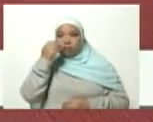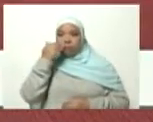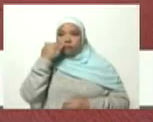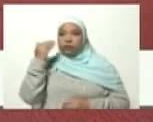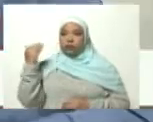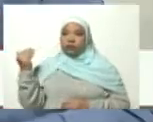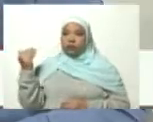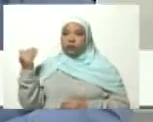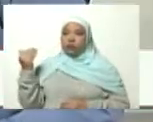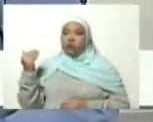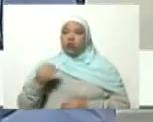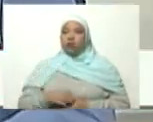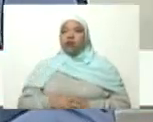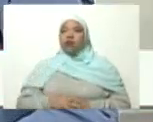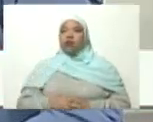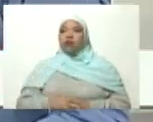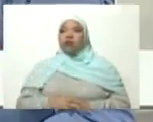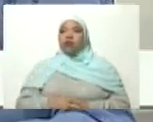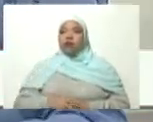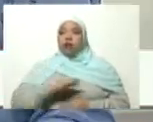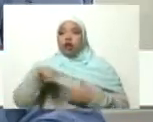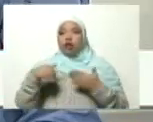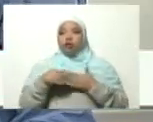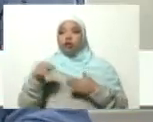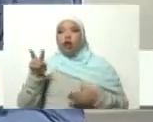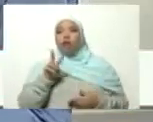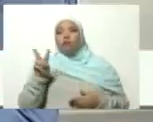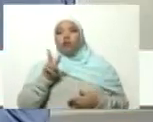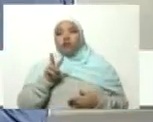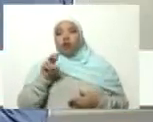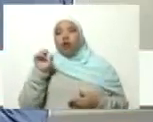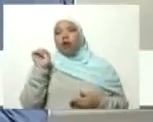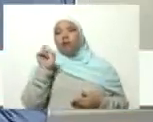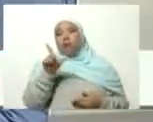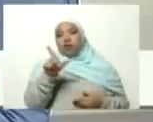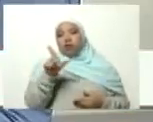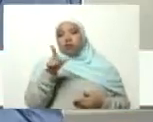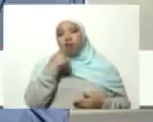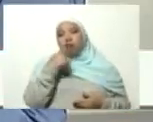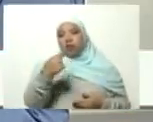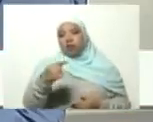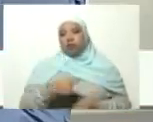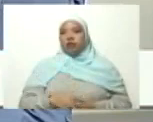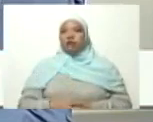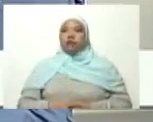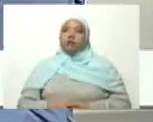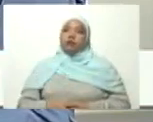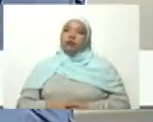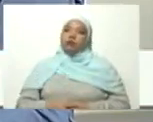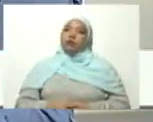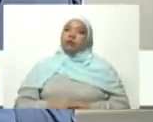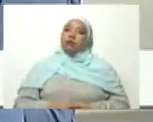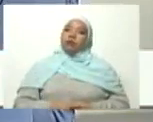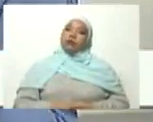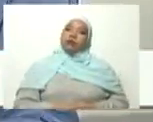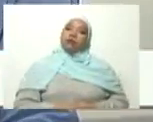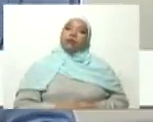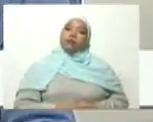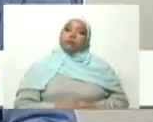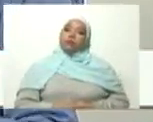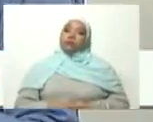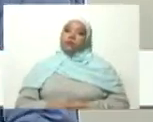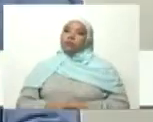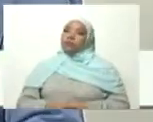Guanipa. Sí, muy buenas tardes a toda la dirección del PSUV. Cada vez que el presidente Nicolás Maduro llama a diálogo, la